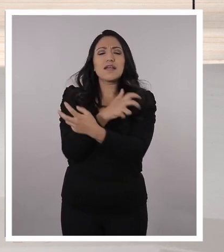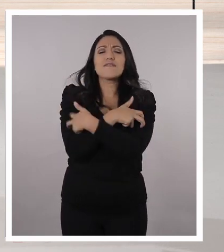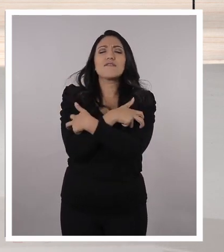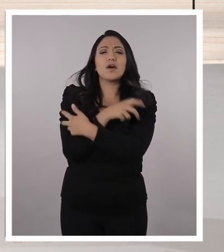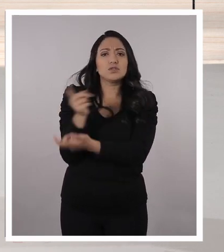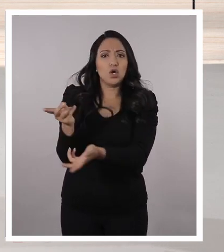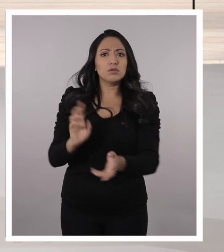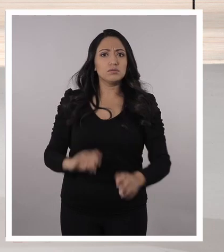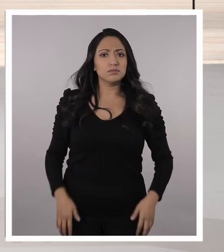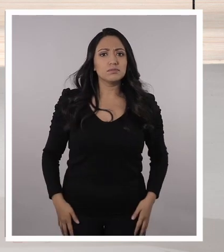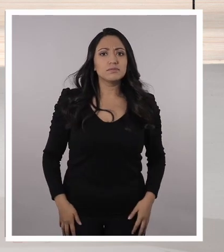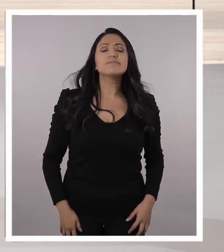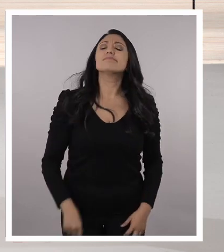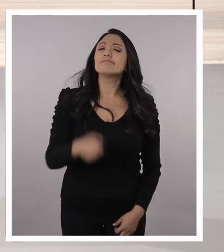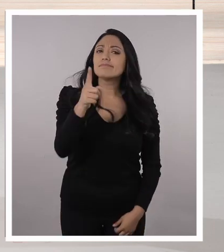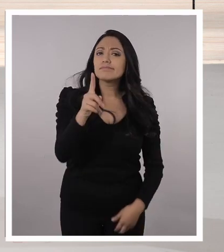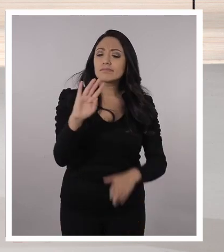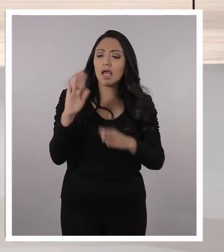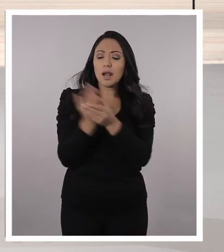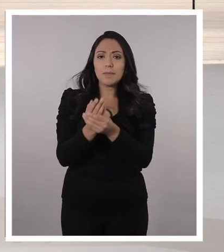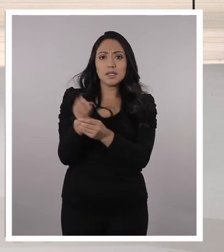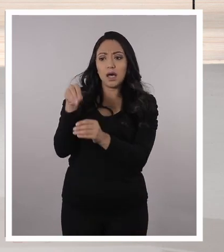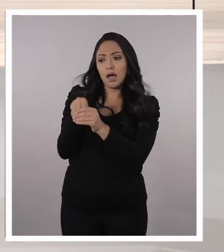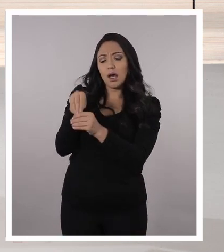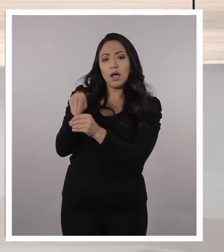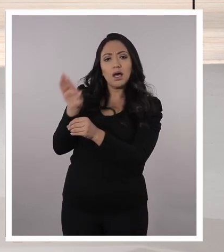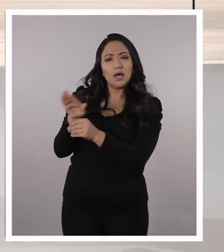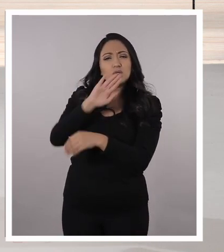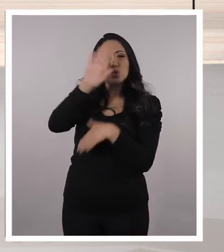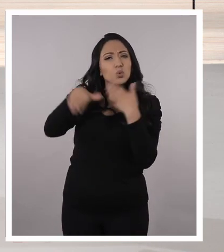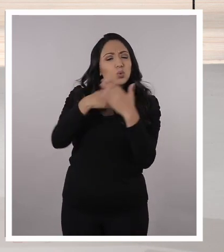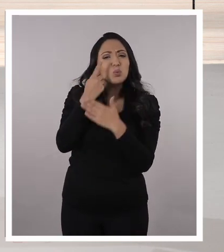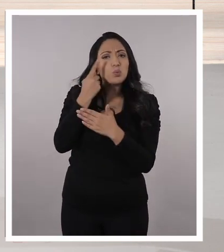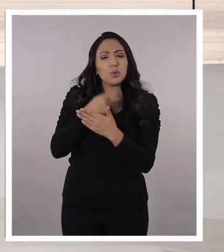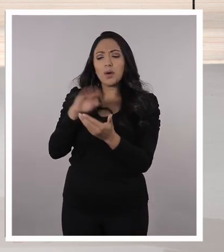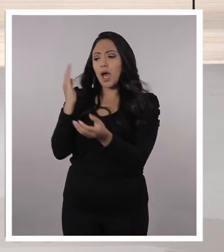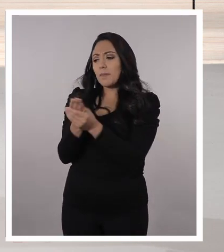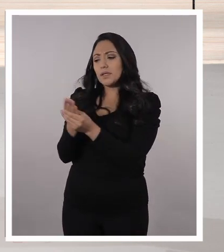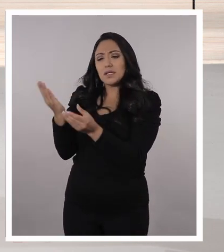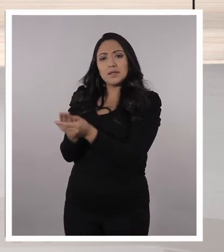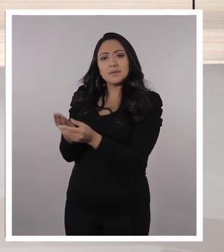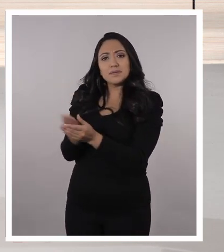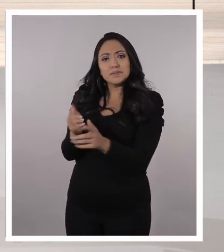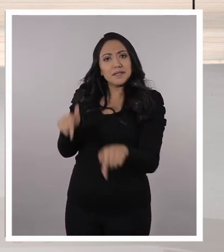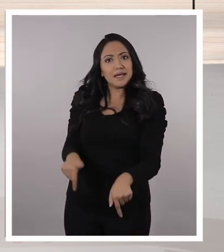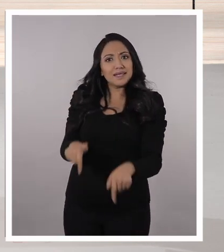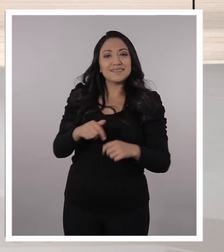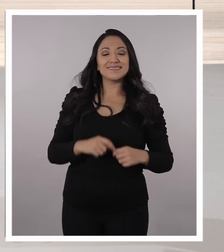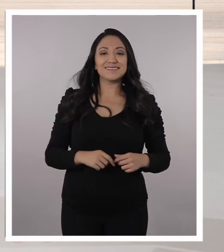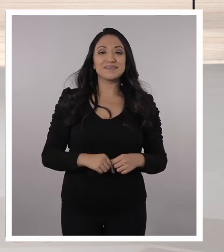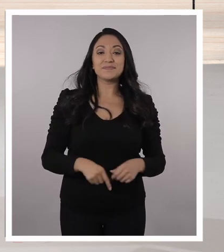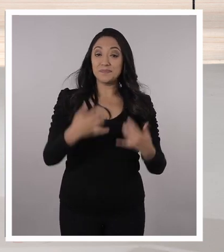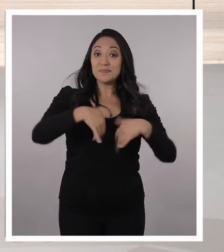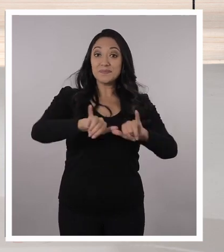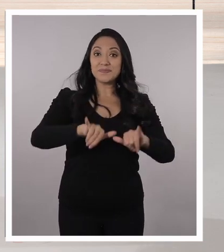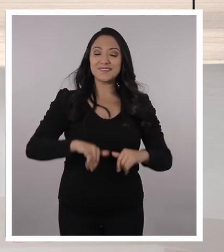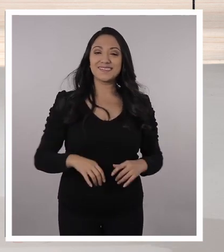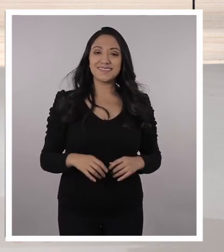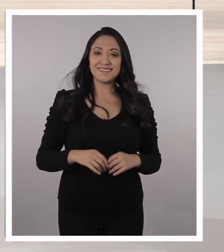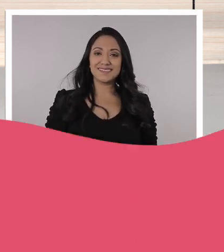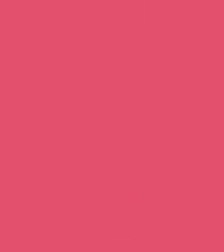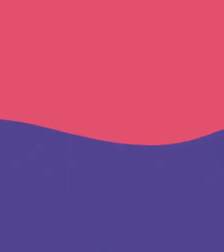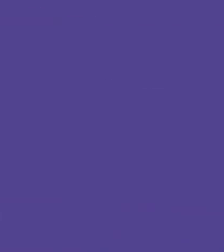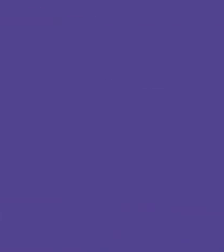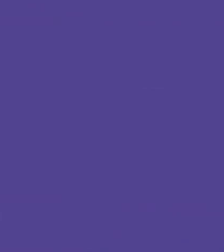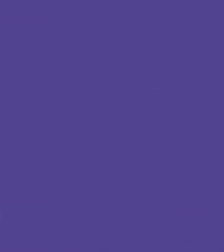acuérdense de que nuestro portafolio es la evidencia de que todos estamos aquí jugando y aprendiendo. Continuamos.